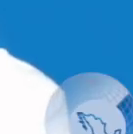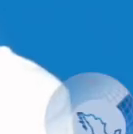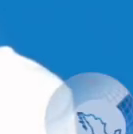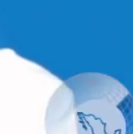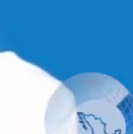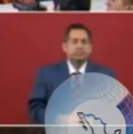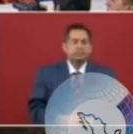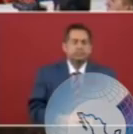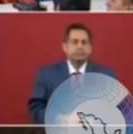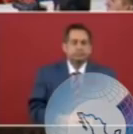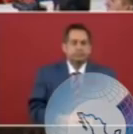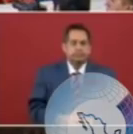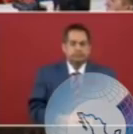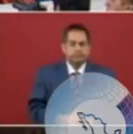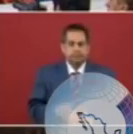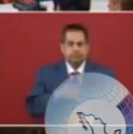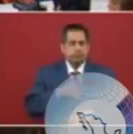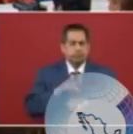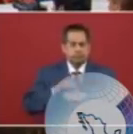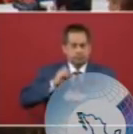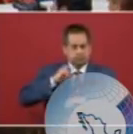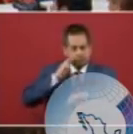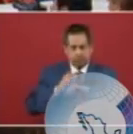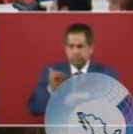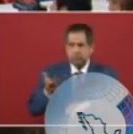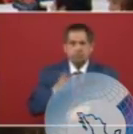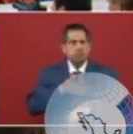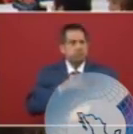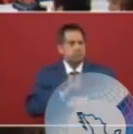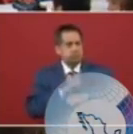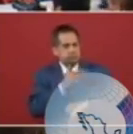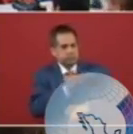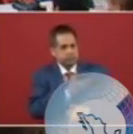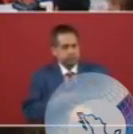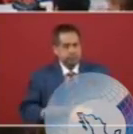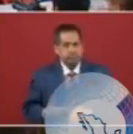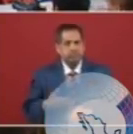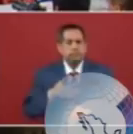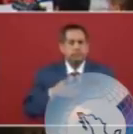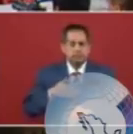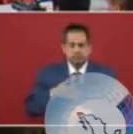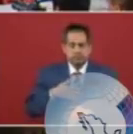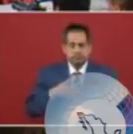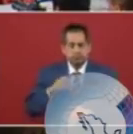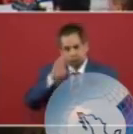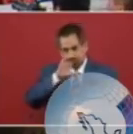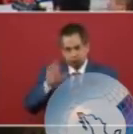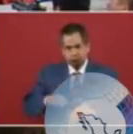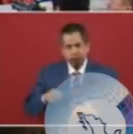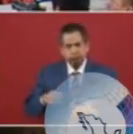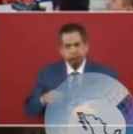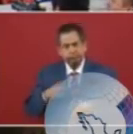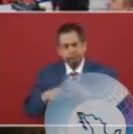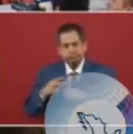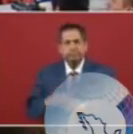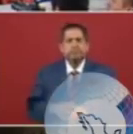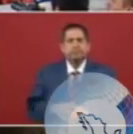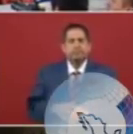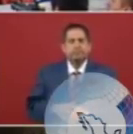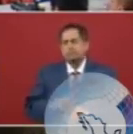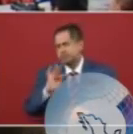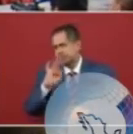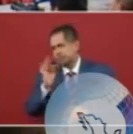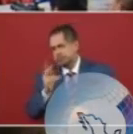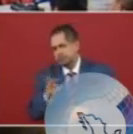ver cómo estuvo esto bueno si es conseguir unos días presidente vicente serrano de sin censura en chicago podría haber un compromiso